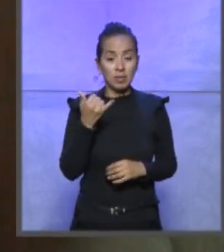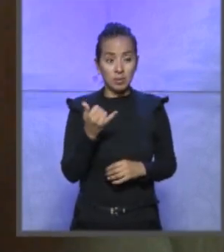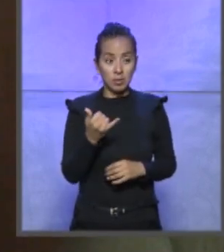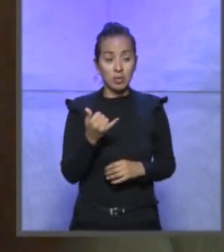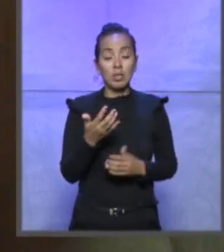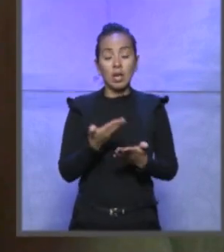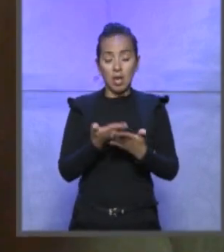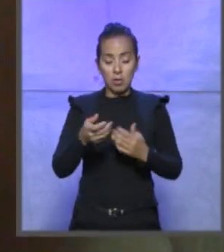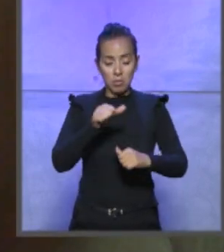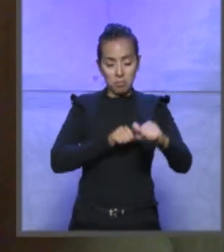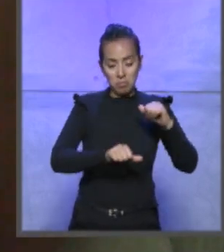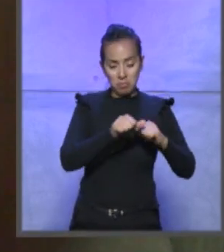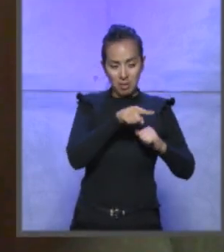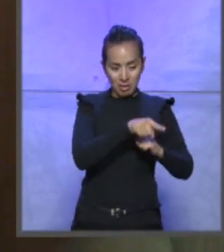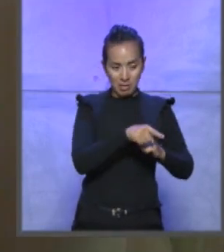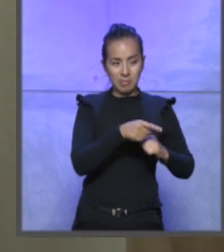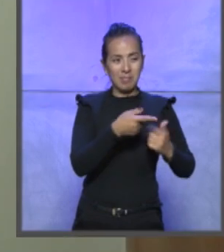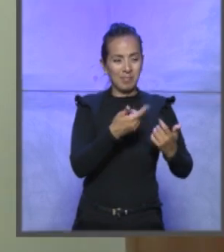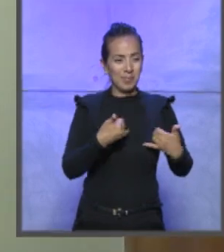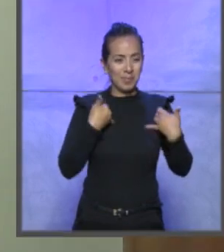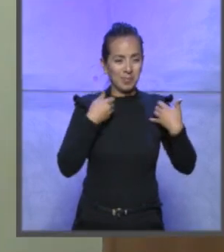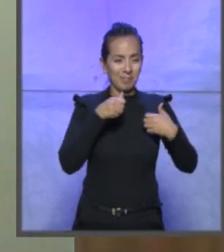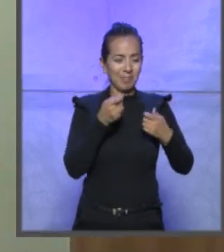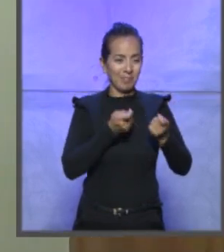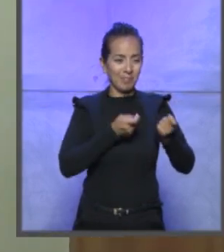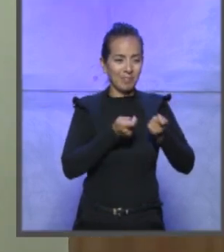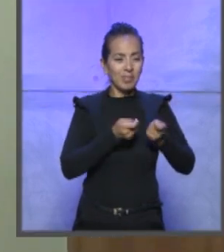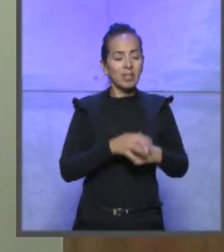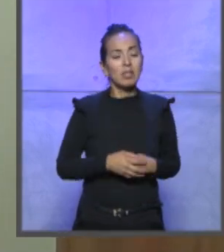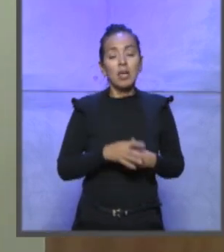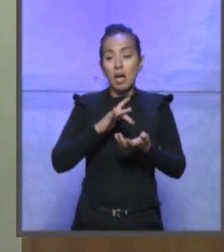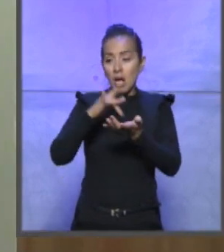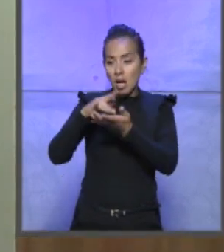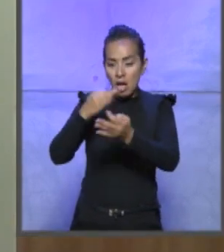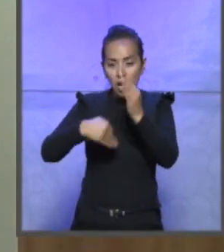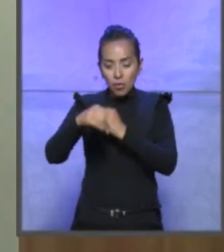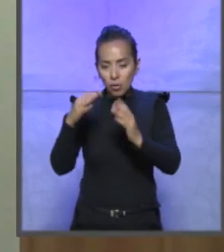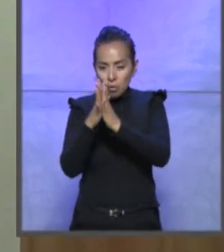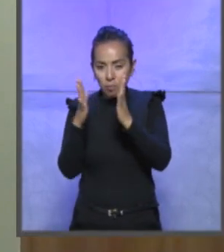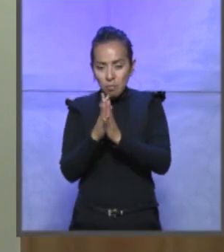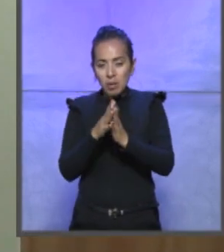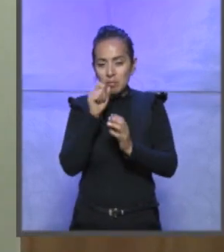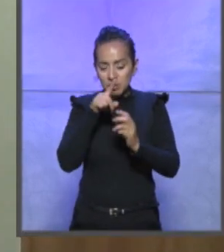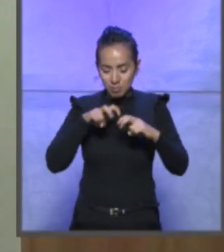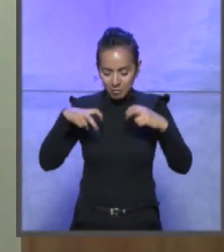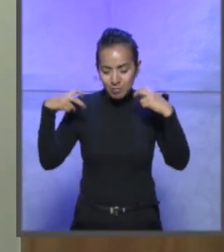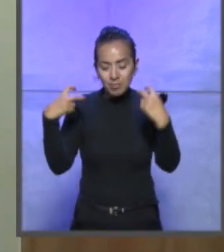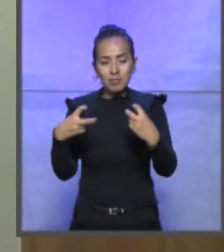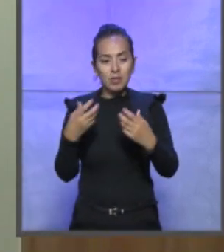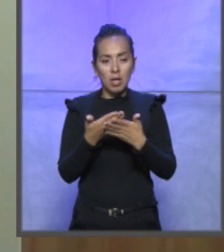Y le voy a ceder el uso de la voz a la moderación. Agradecemos a todos y a todas su participación, así como a nuestros y